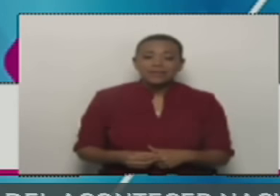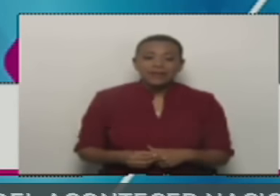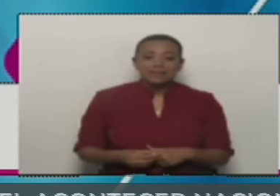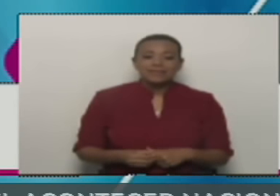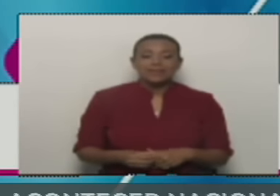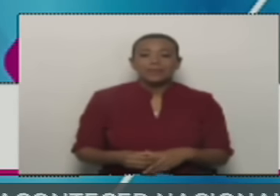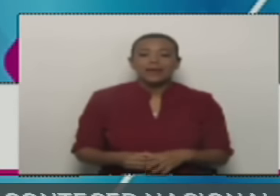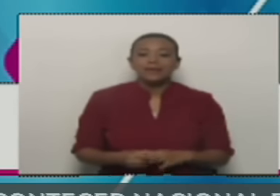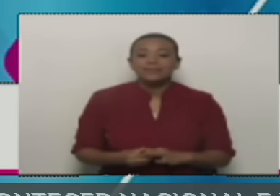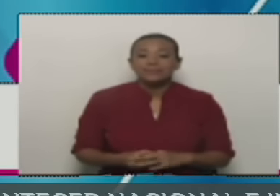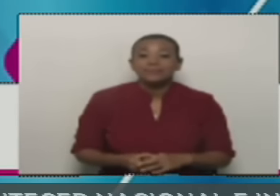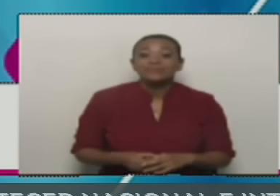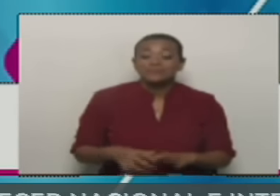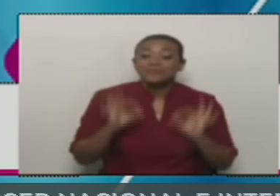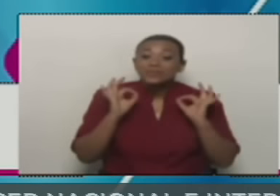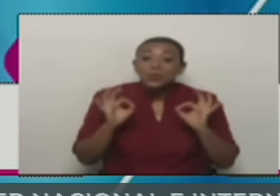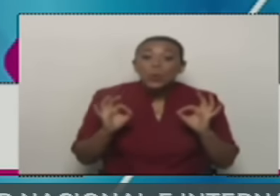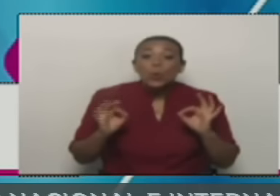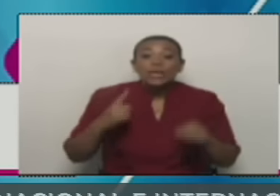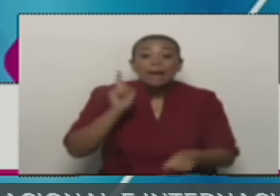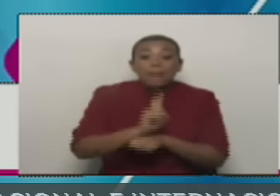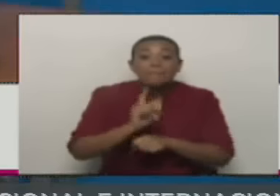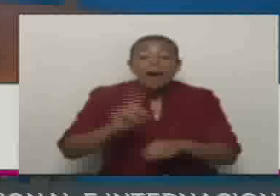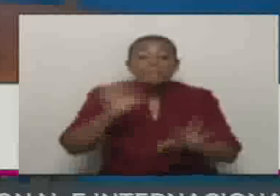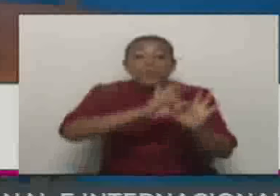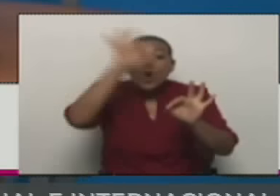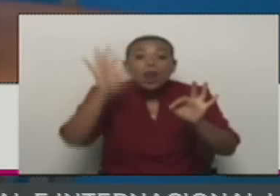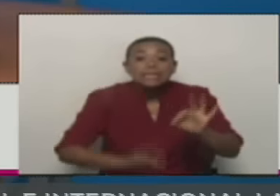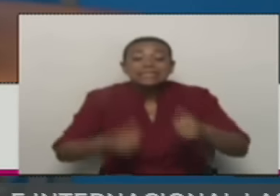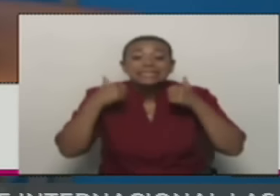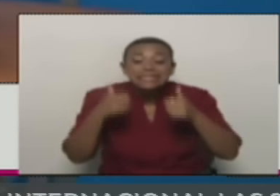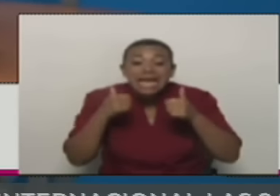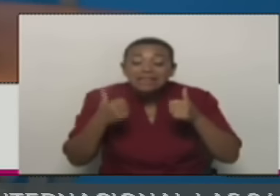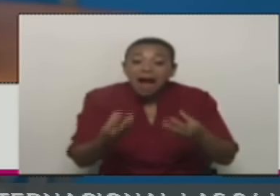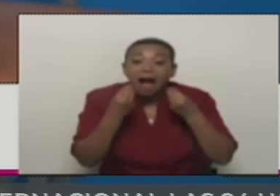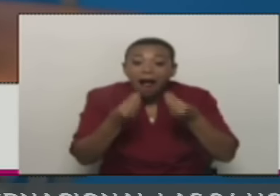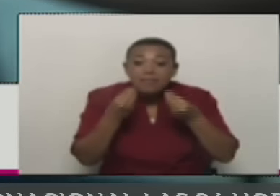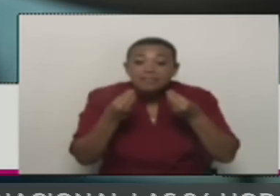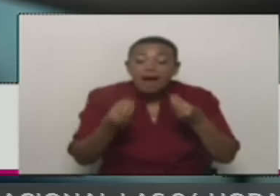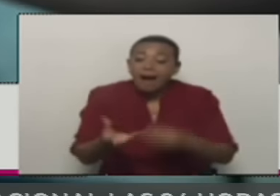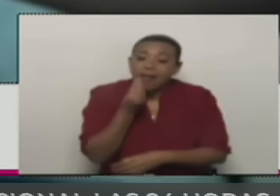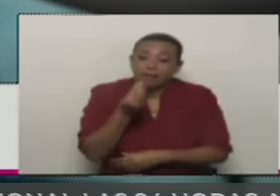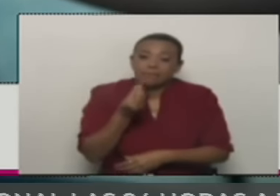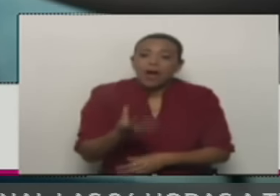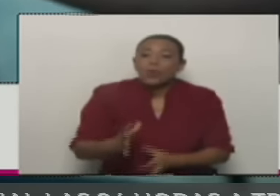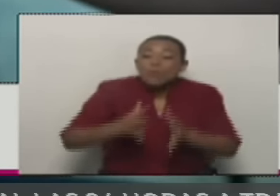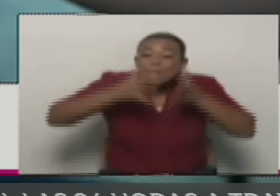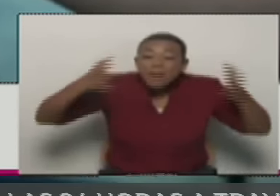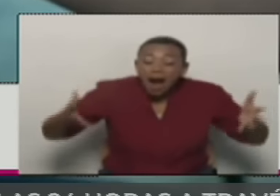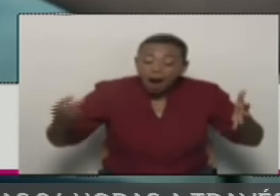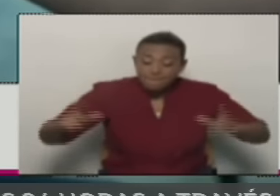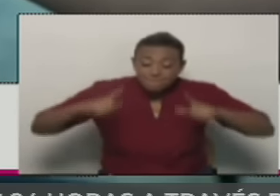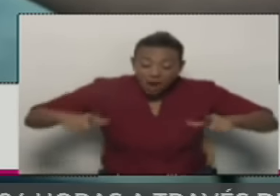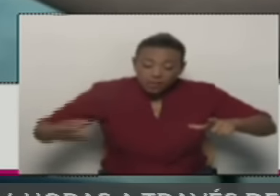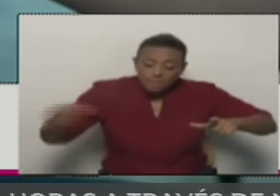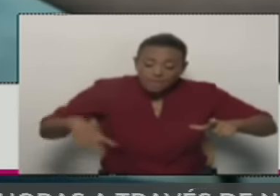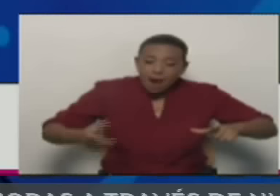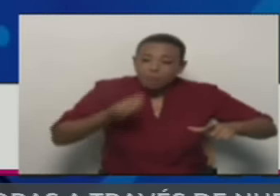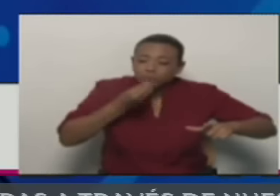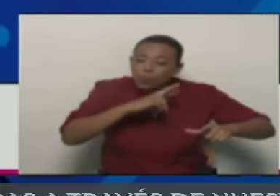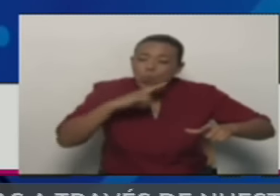escolar al 100% de cantidad y calidad, ¿ok? Y también la